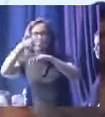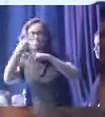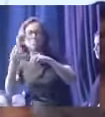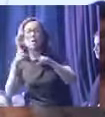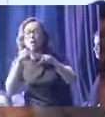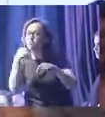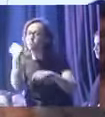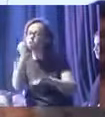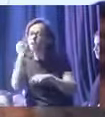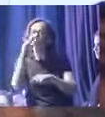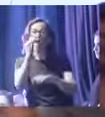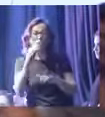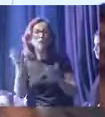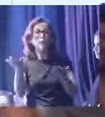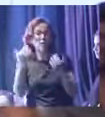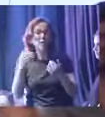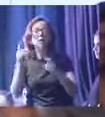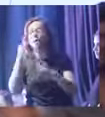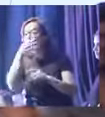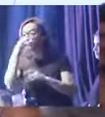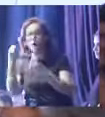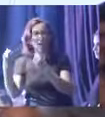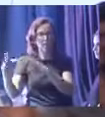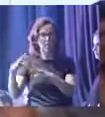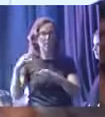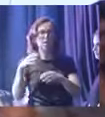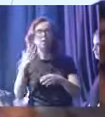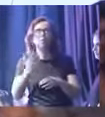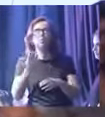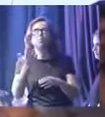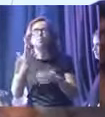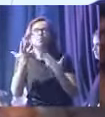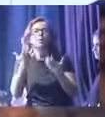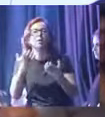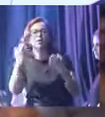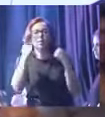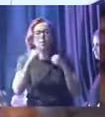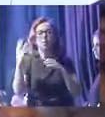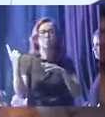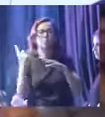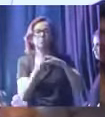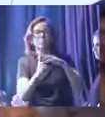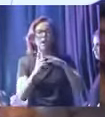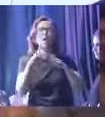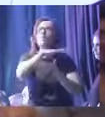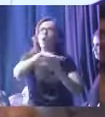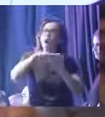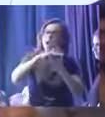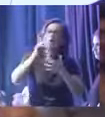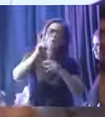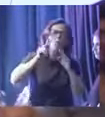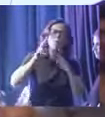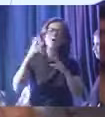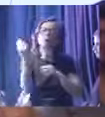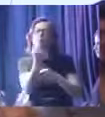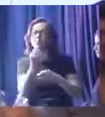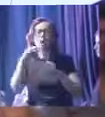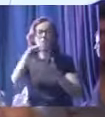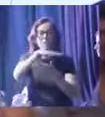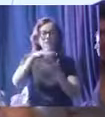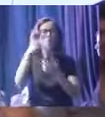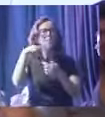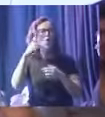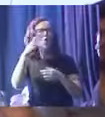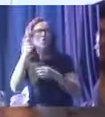muy importante sacar a los jóvenes de la droga, es muy importante incorporar a los jóvenes al barrio, pero el concepto de